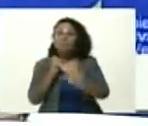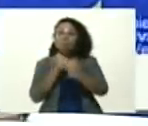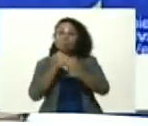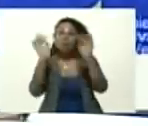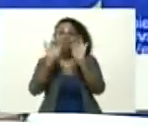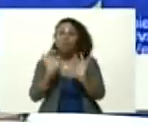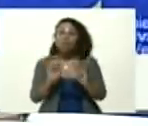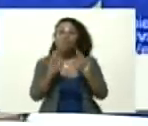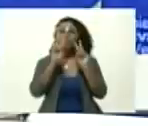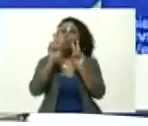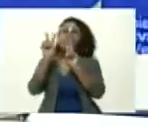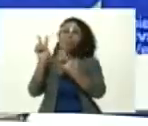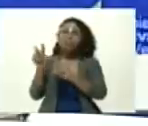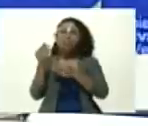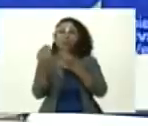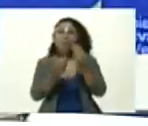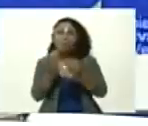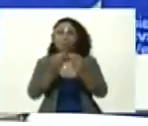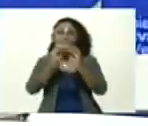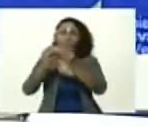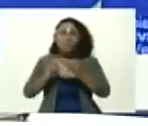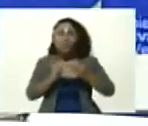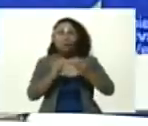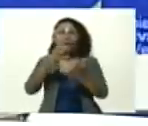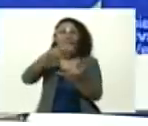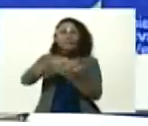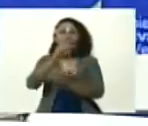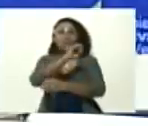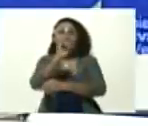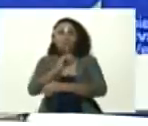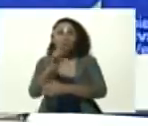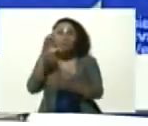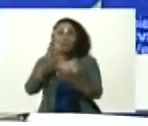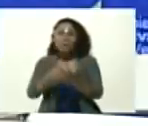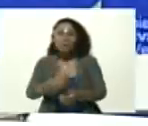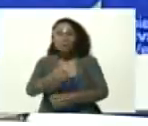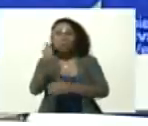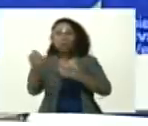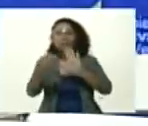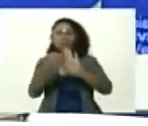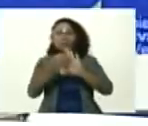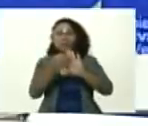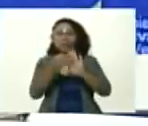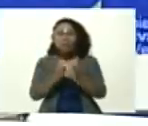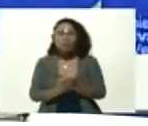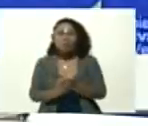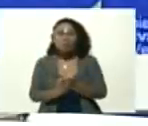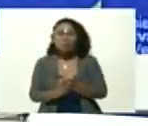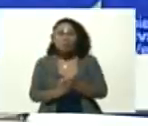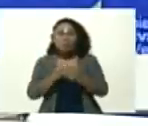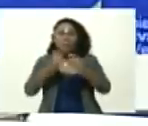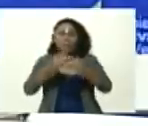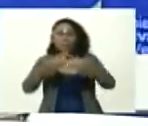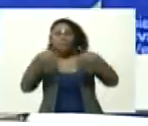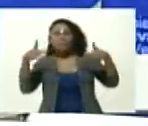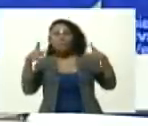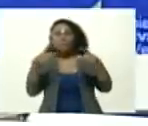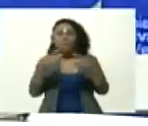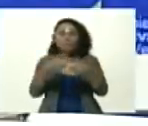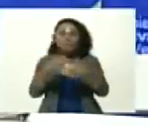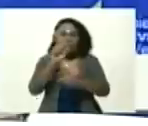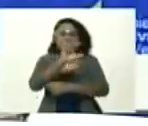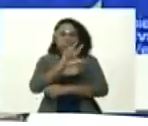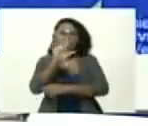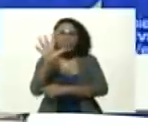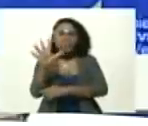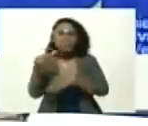vamos a ver cómo va el estado Zulia, uno de los estados más afectados con la onda tropical